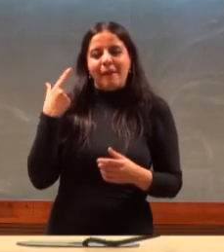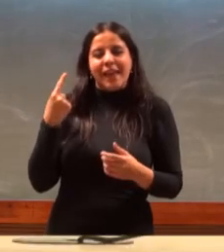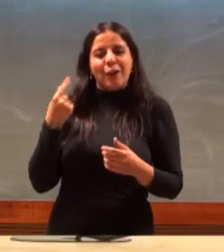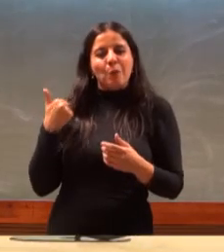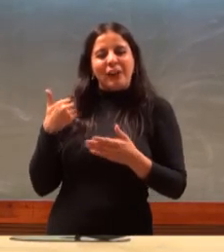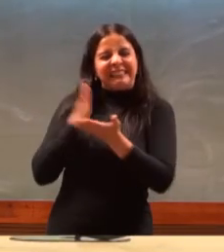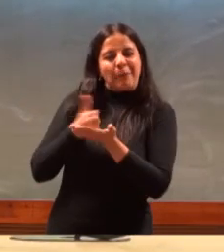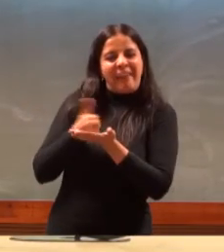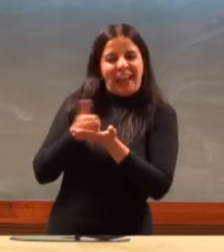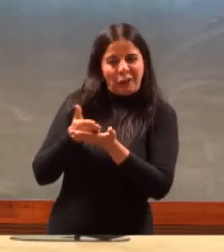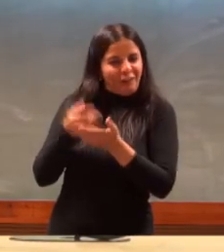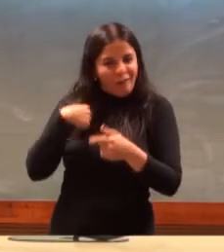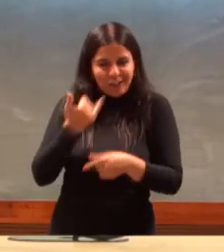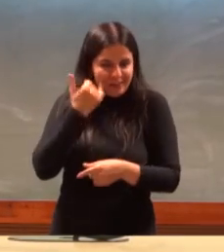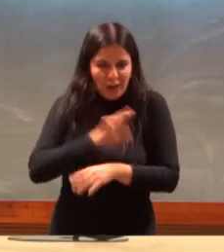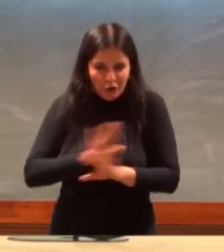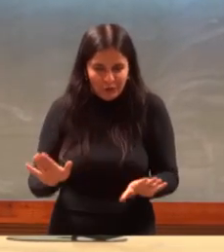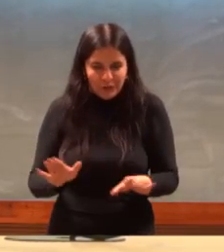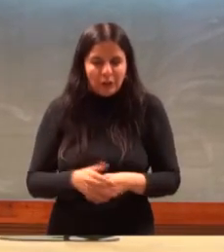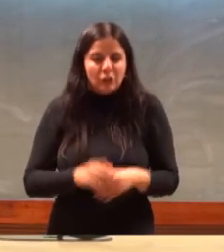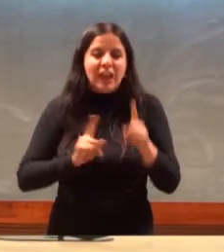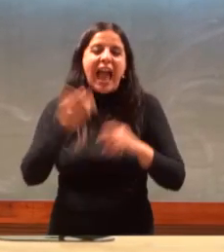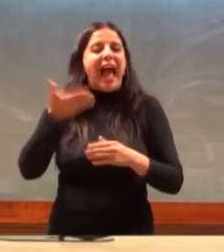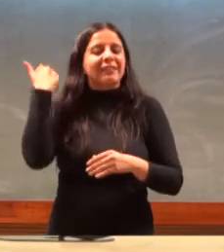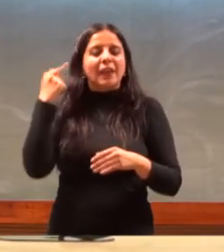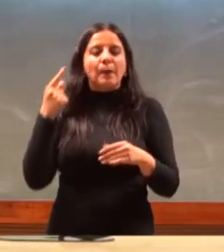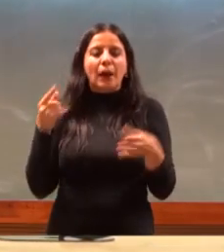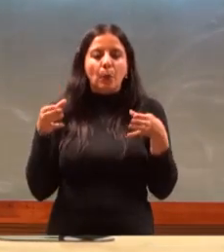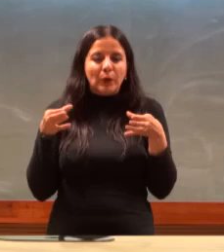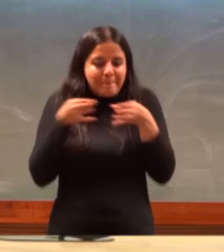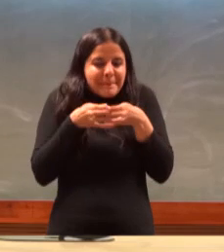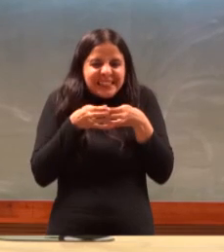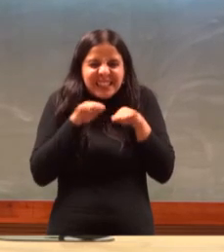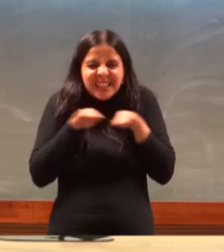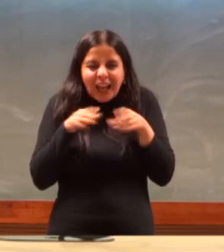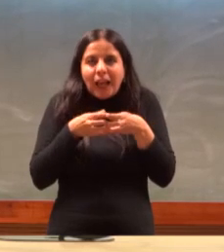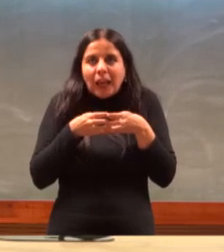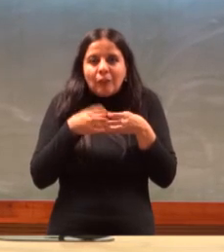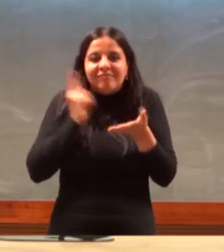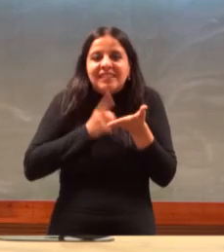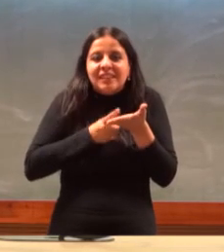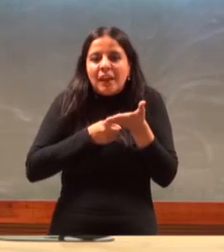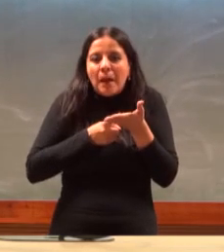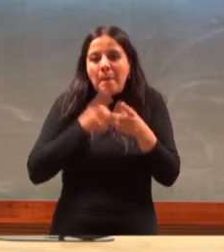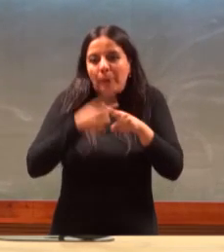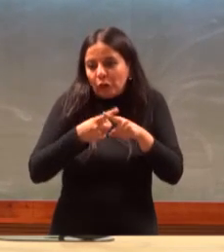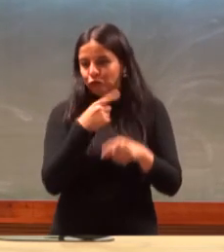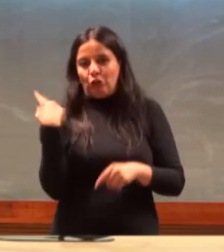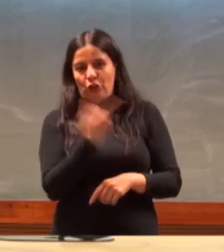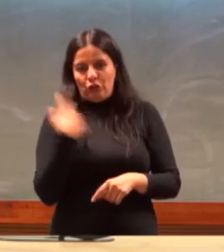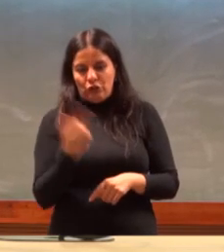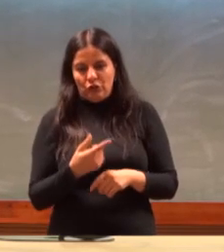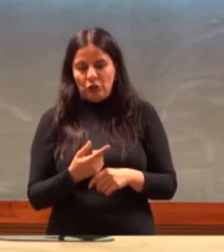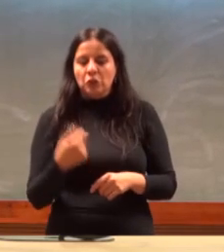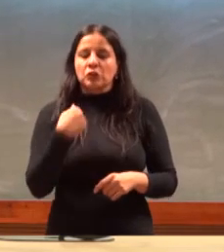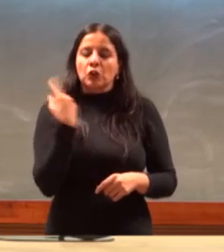comunidad que tenemos la universidad en la facultad donde algunos decidían por todos los demás y sabemos también que pretendieron construir a la pública como un